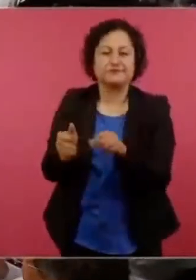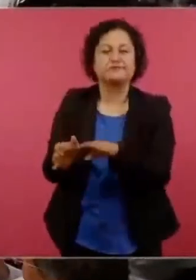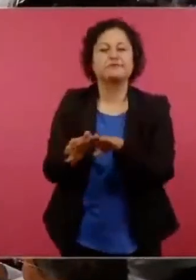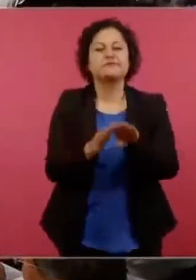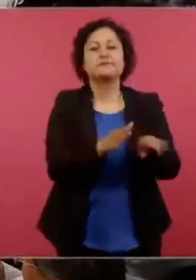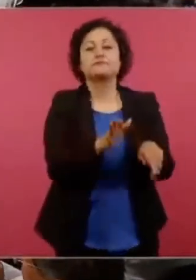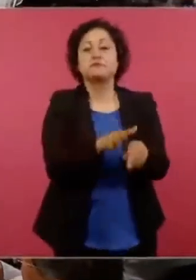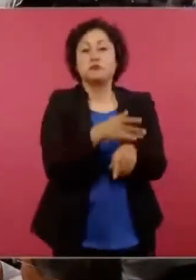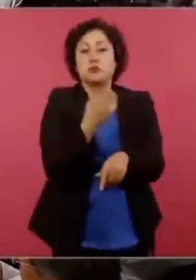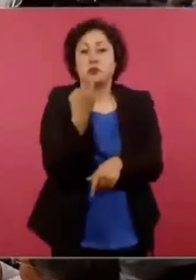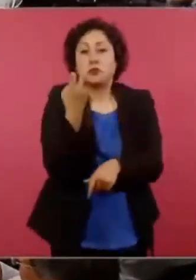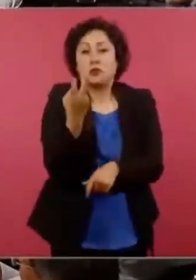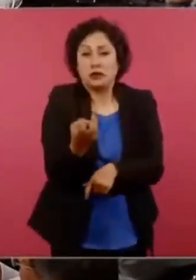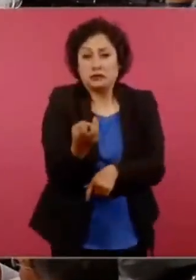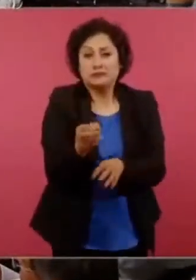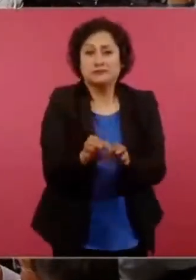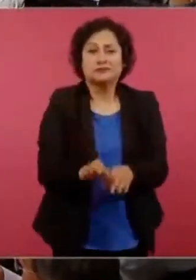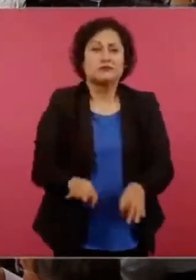tema